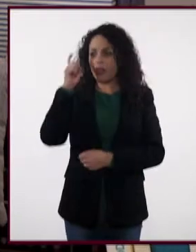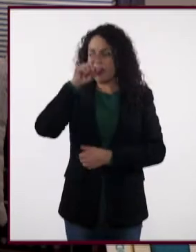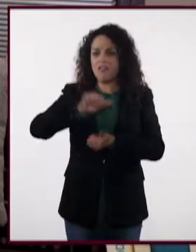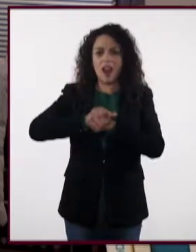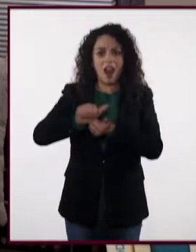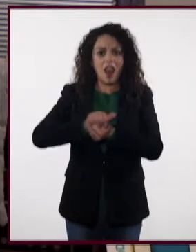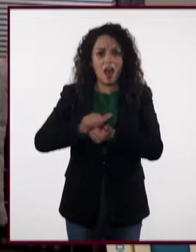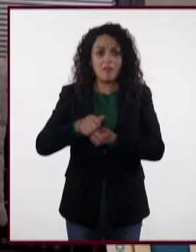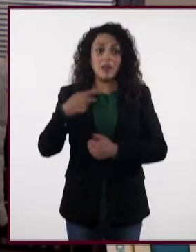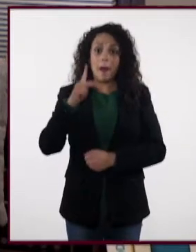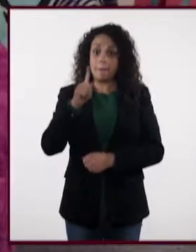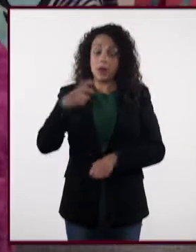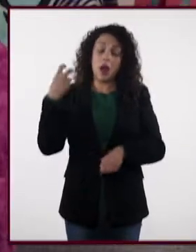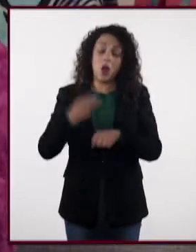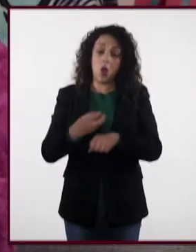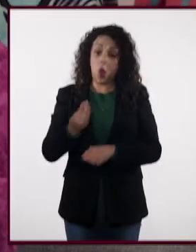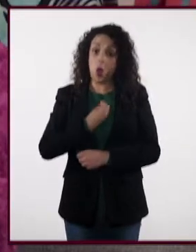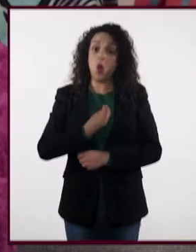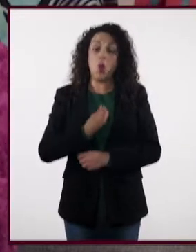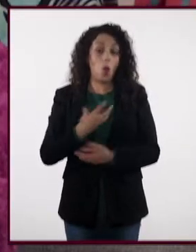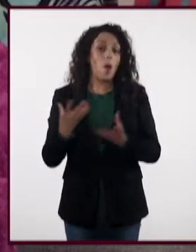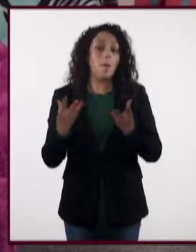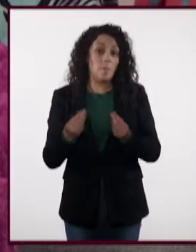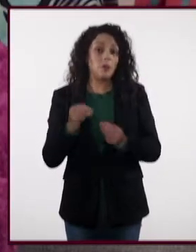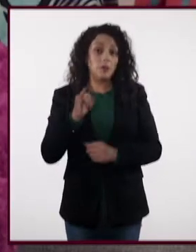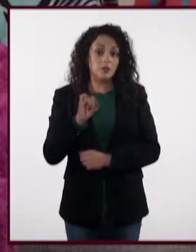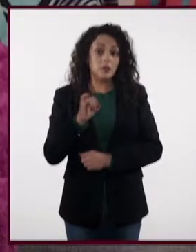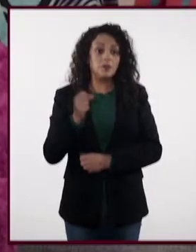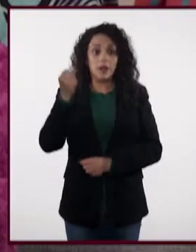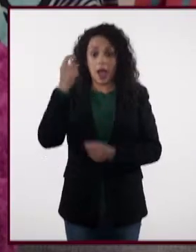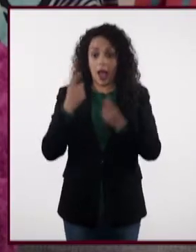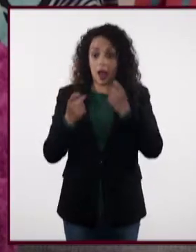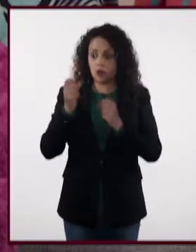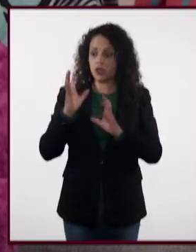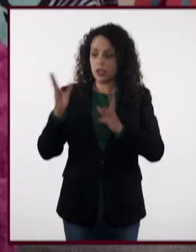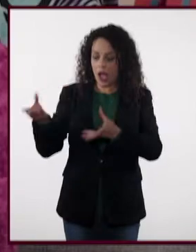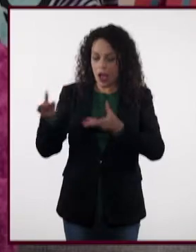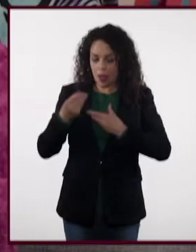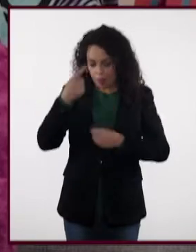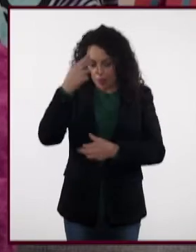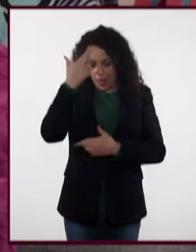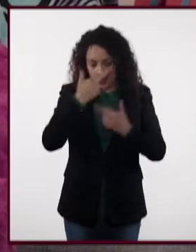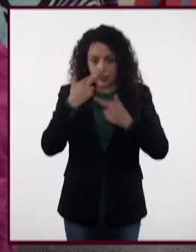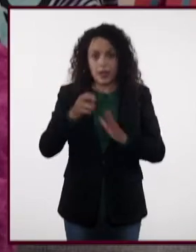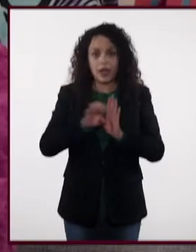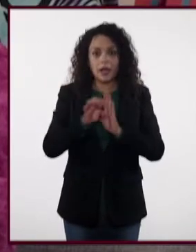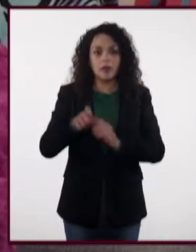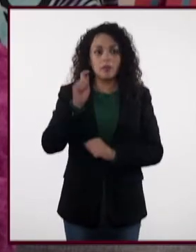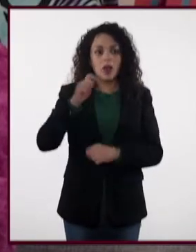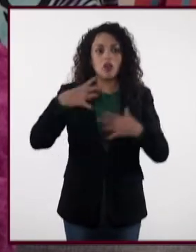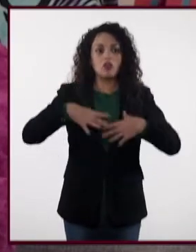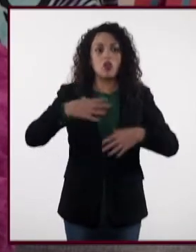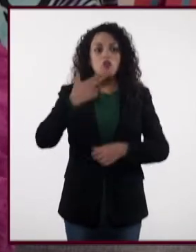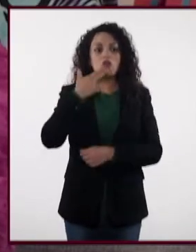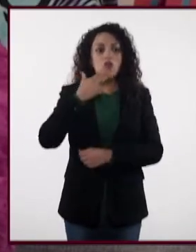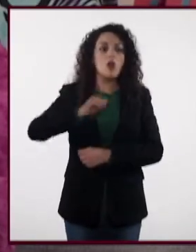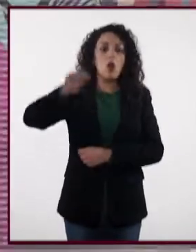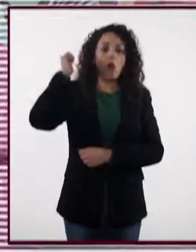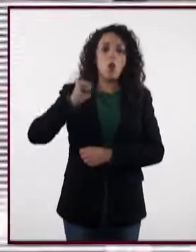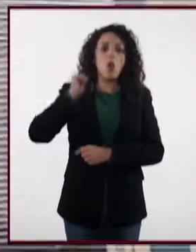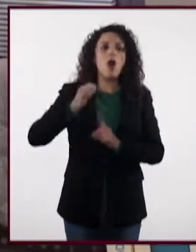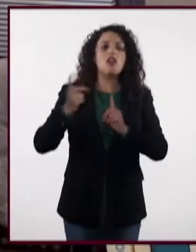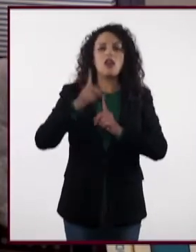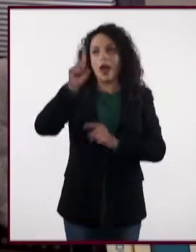aunque eran muy resistentes. Algunas han llegado hasta nosotros para examinarlas, como los vestigios de ropas usadas en el antiguo